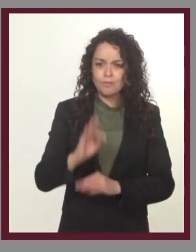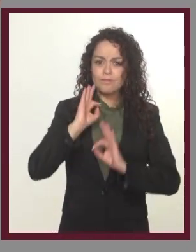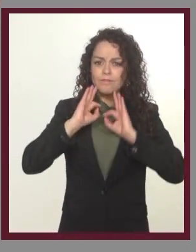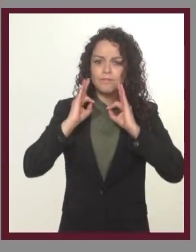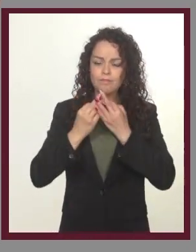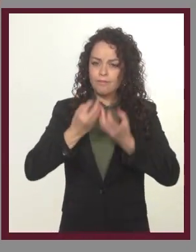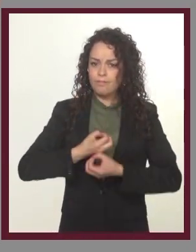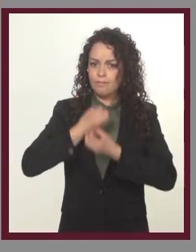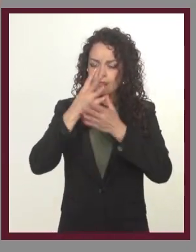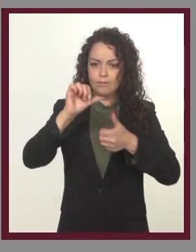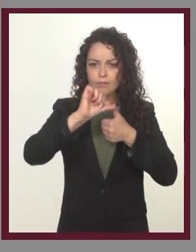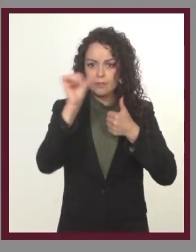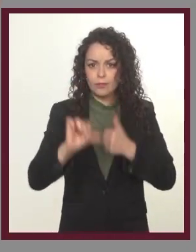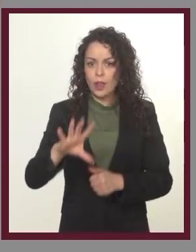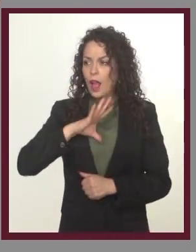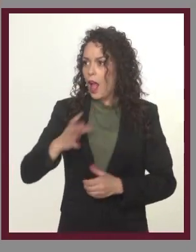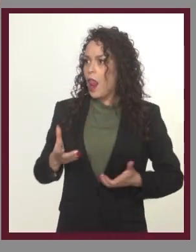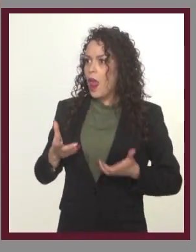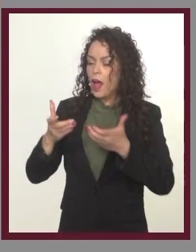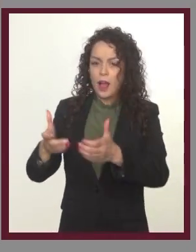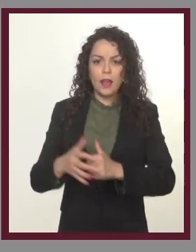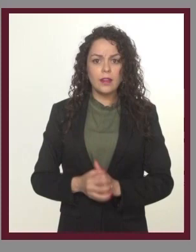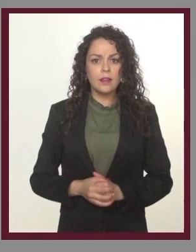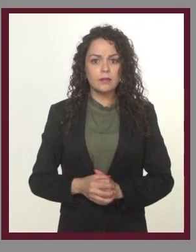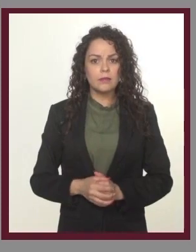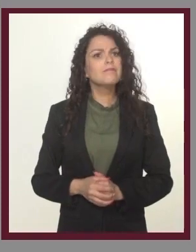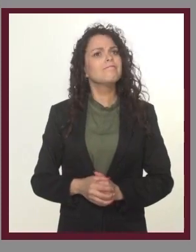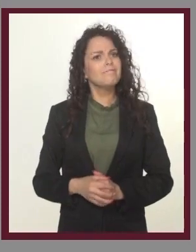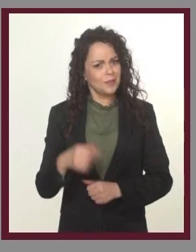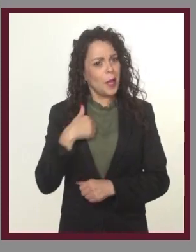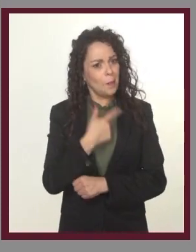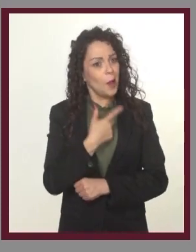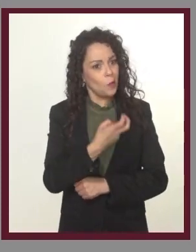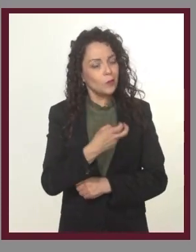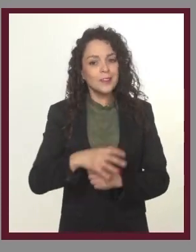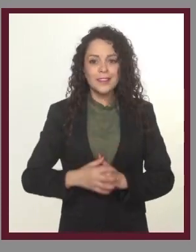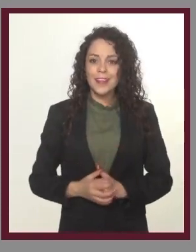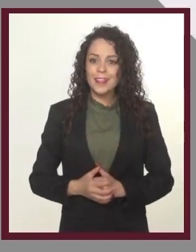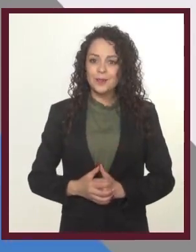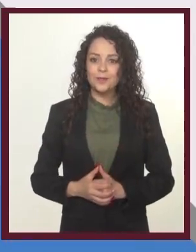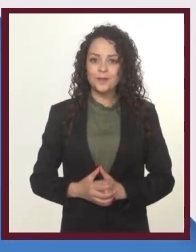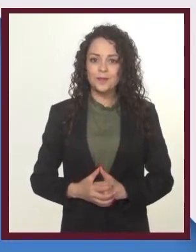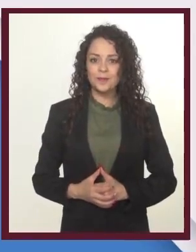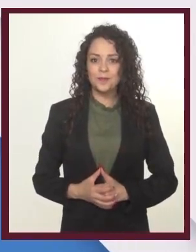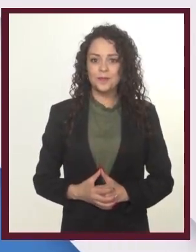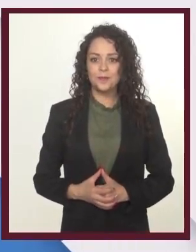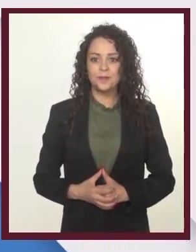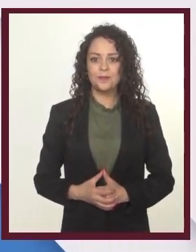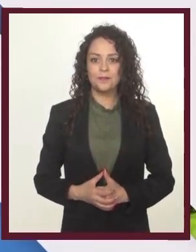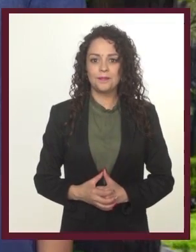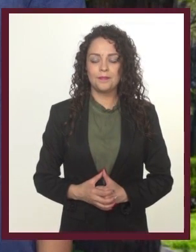tantas formas de expresión artística que encontramos en la calle. Ah, eso me gusta.